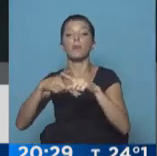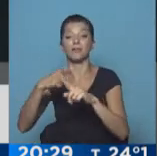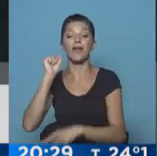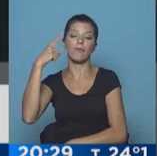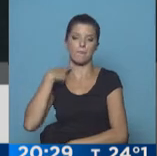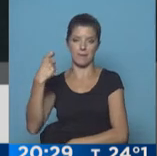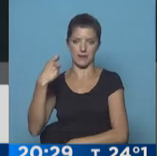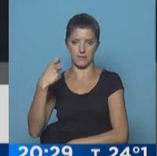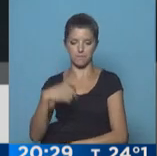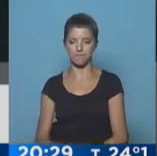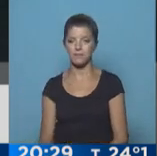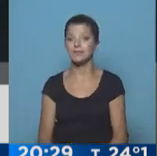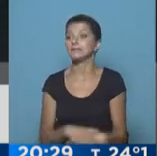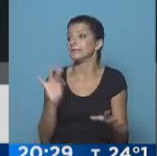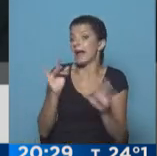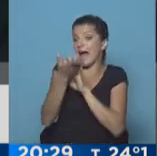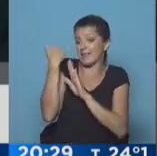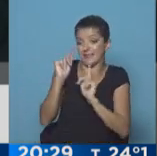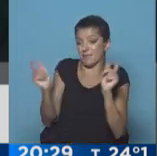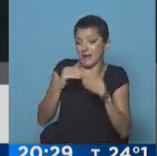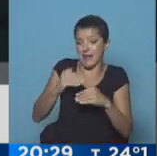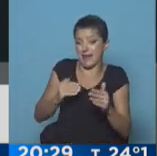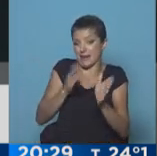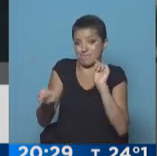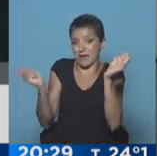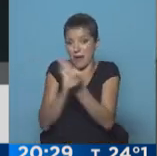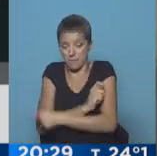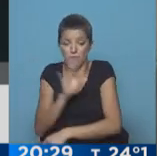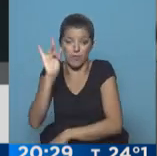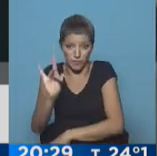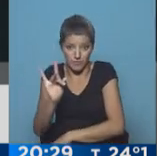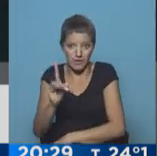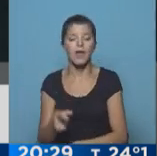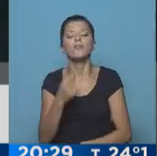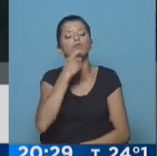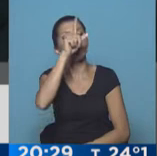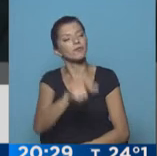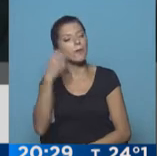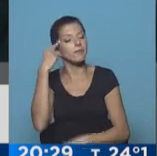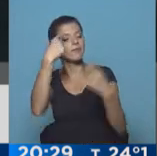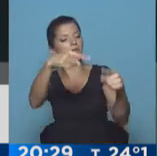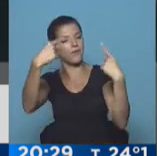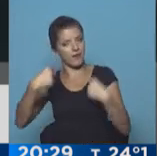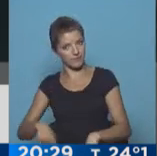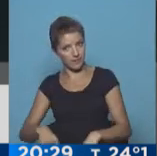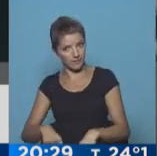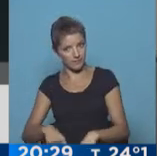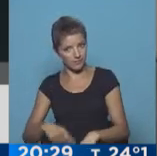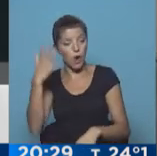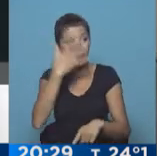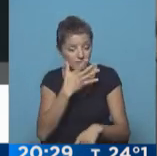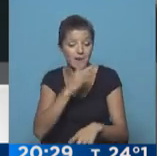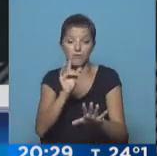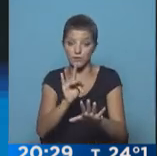fácil, como no lo fue en la transición. No va a ser fácil poner de acuerdo a quien piensa distinto, pero sí puede ser más fácil si los que